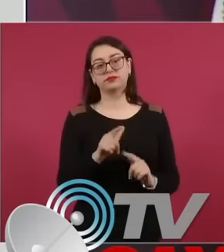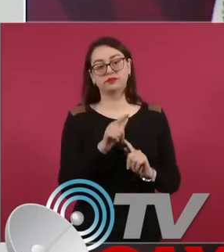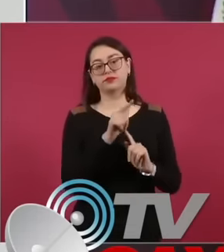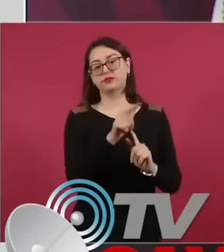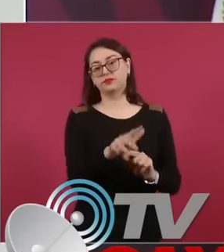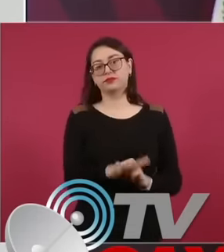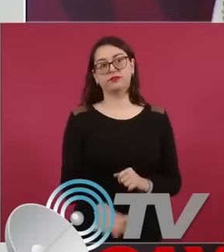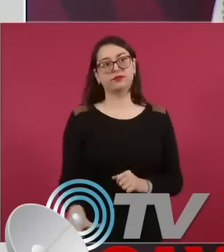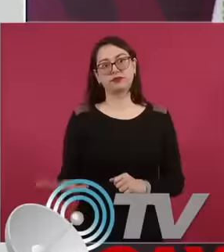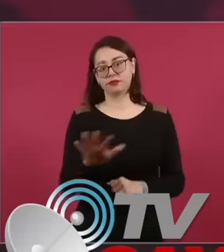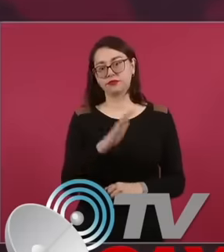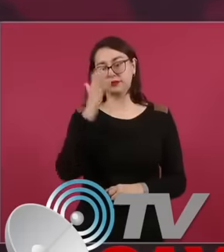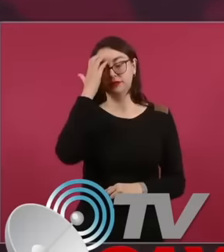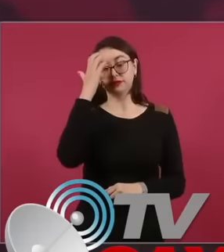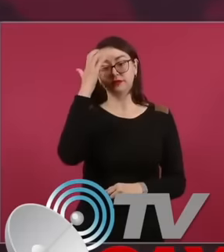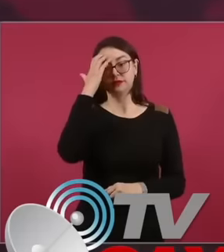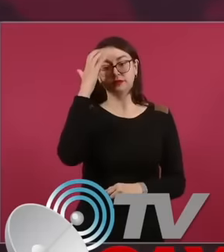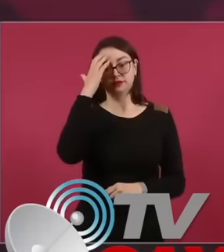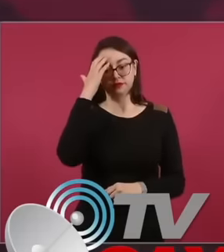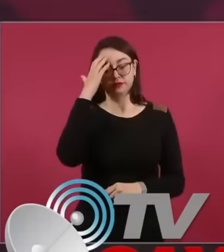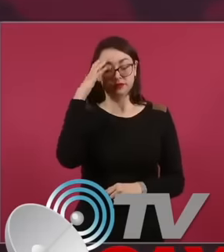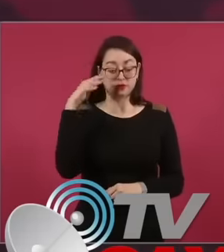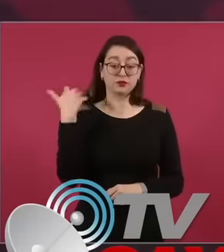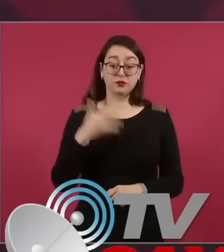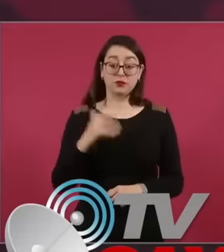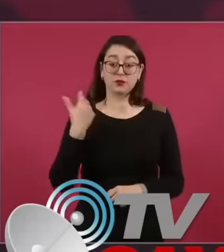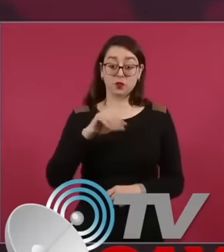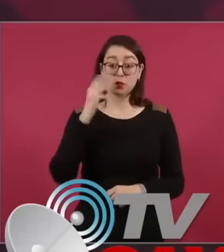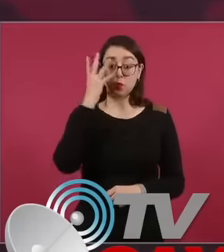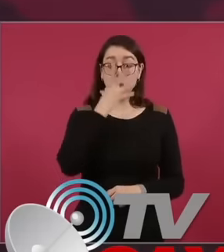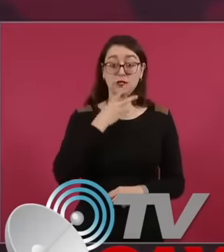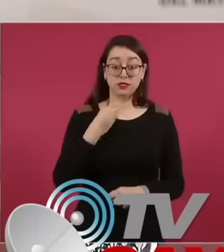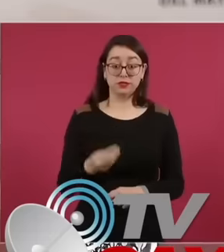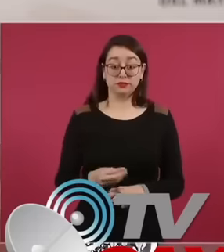Guelatá, porque sí es un santuario